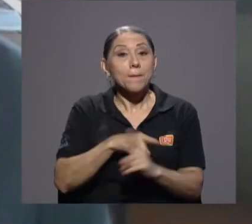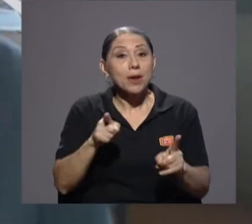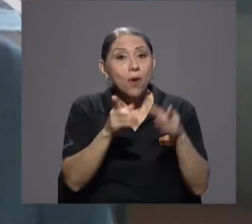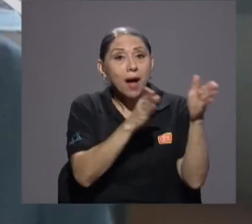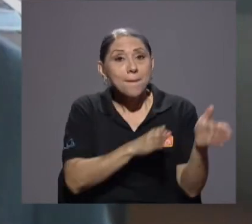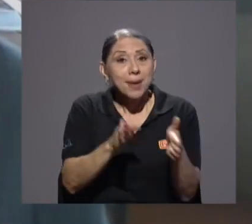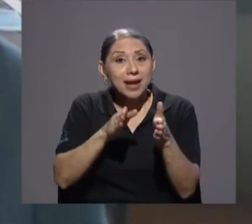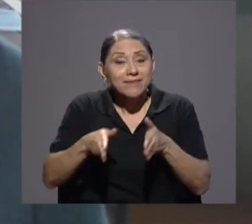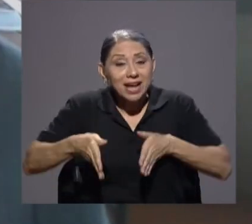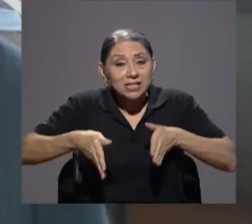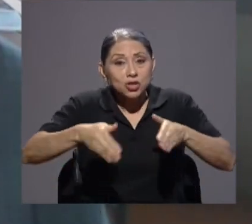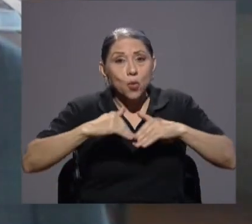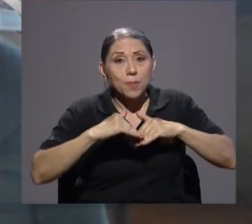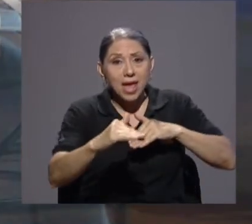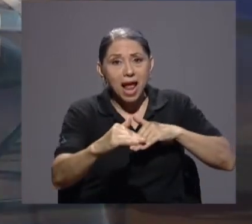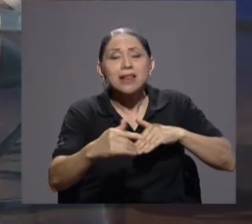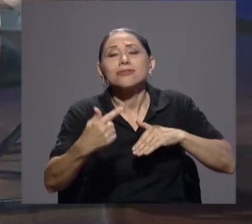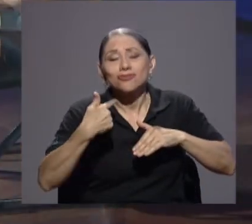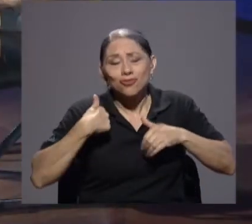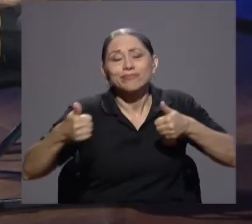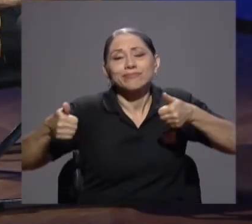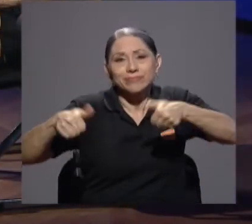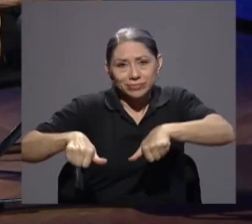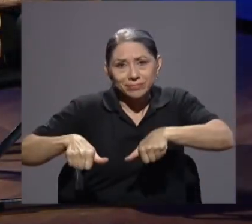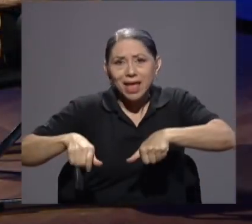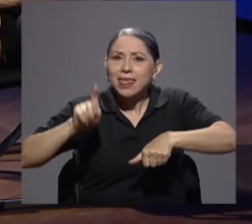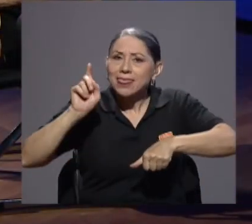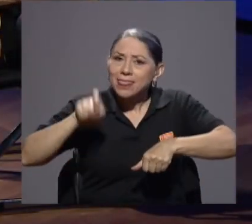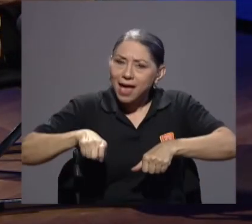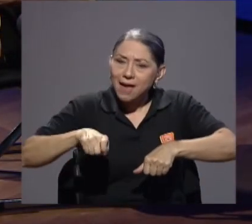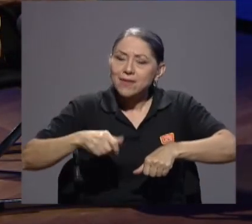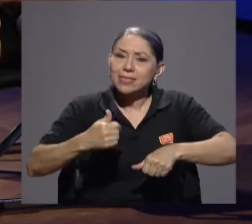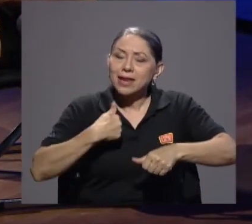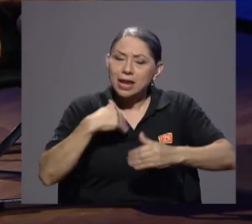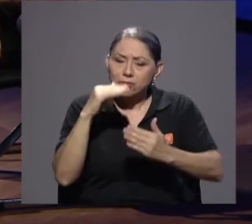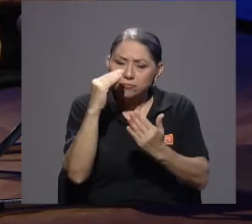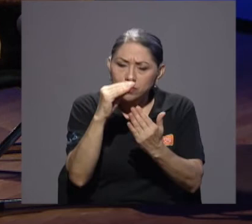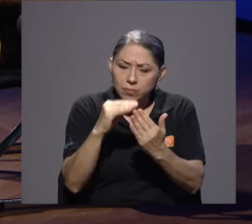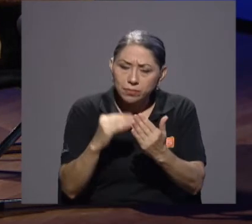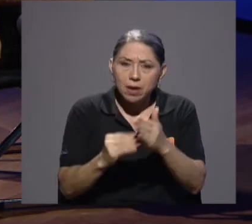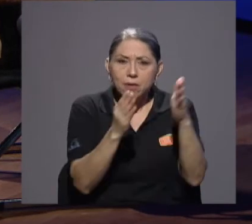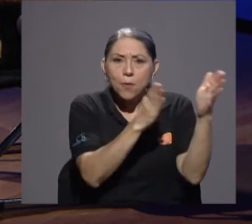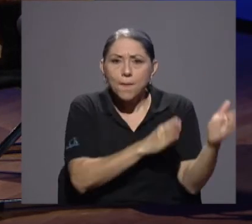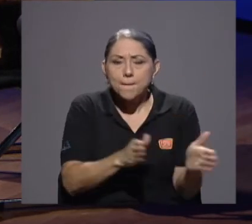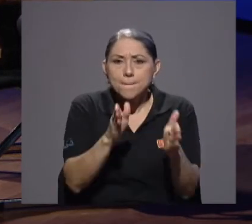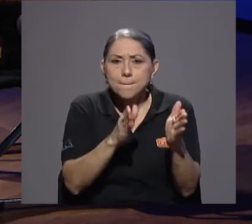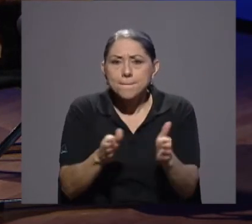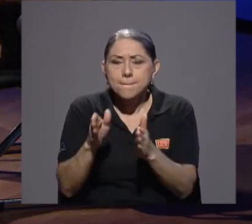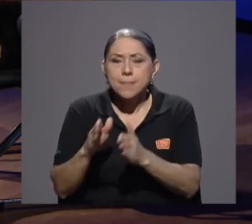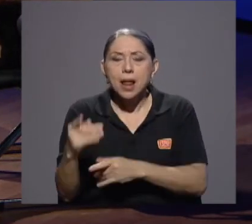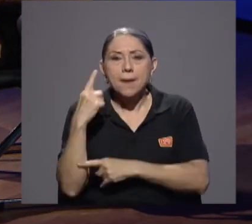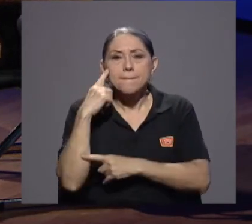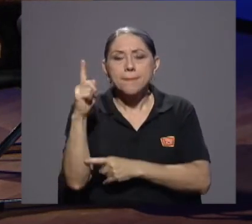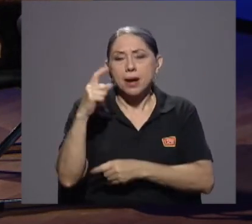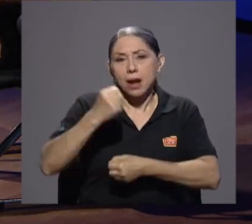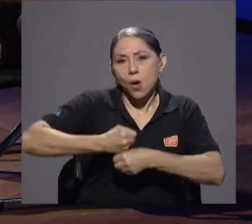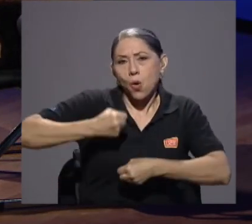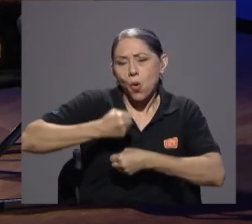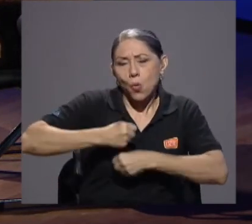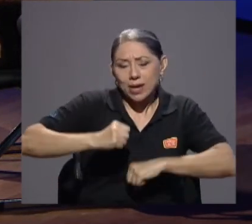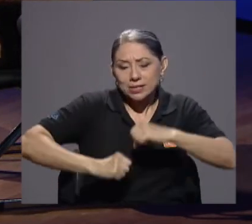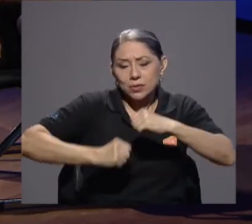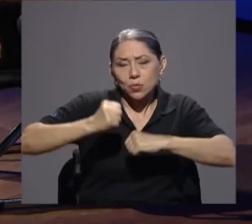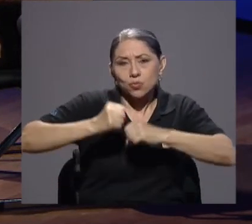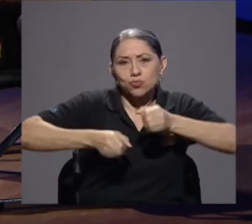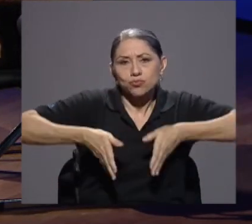vial, concuerdo con Germán de que tiene que haber un plan que rija a las obras de infraestructura